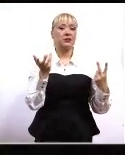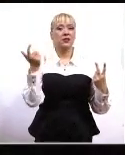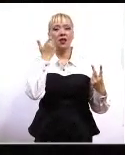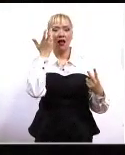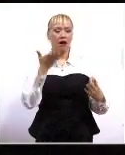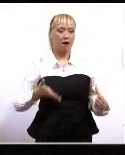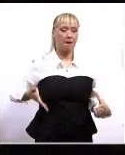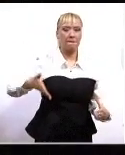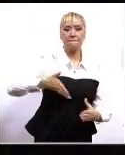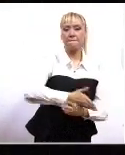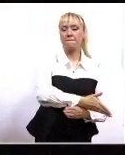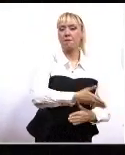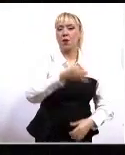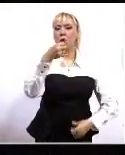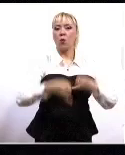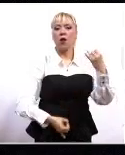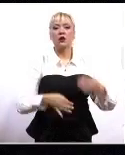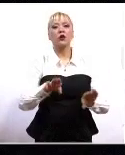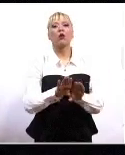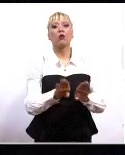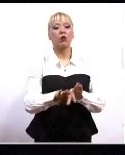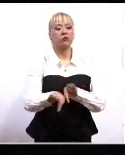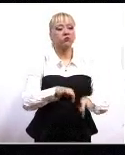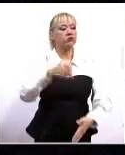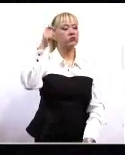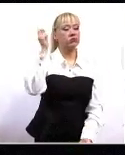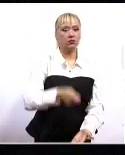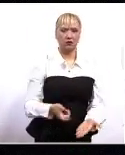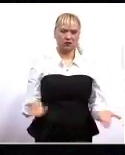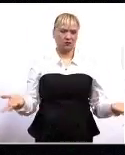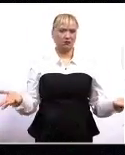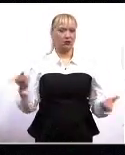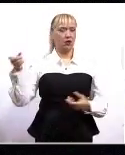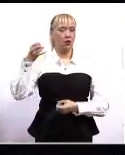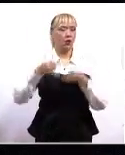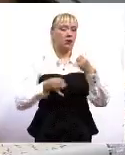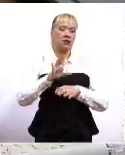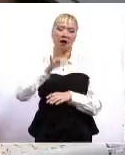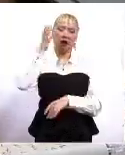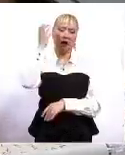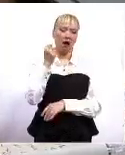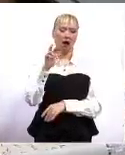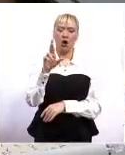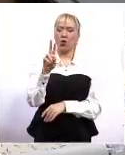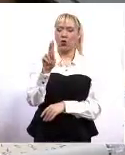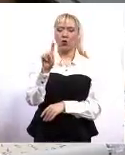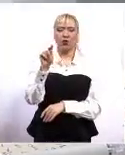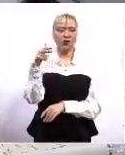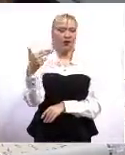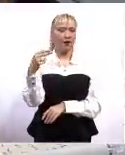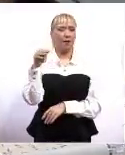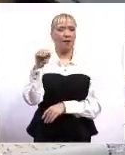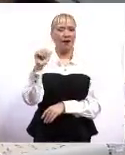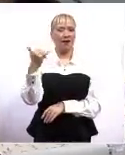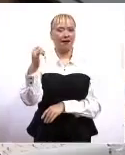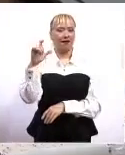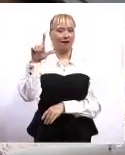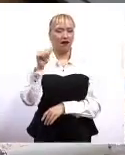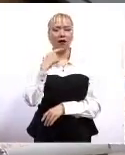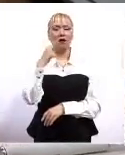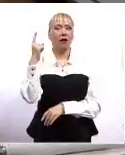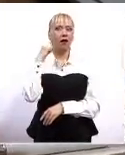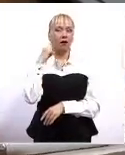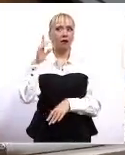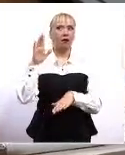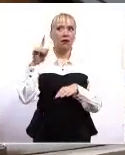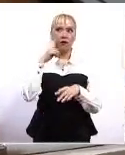que toman las personas impartidoras de justicia. La jueza en retiro Ruth Mayela Morera Barbosa indicó que cada vez son más los intentos mediante